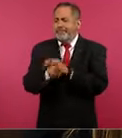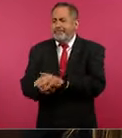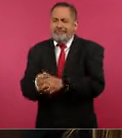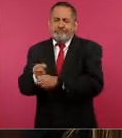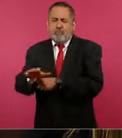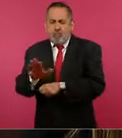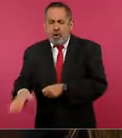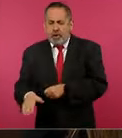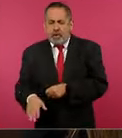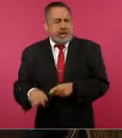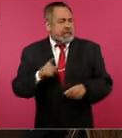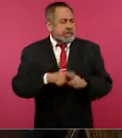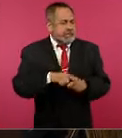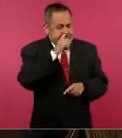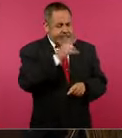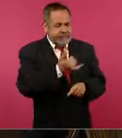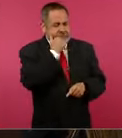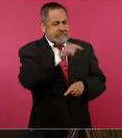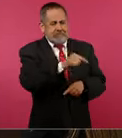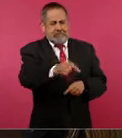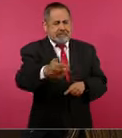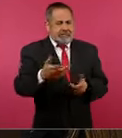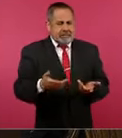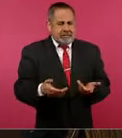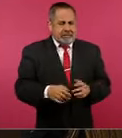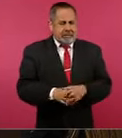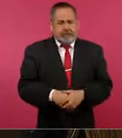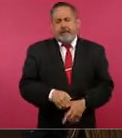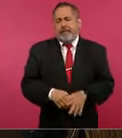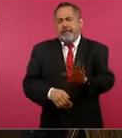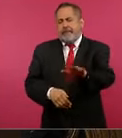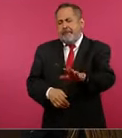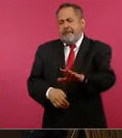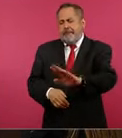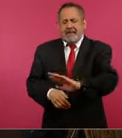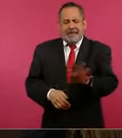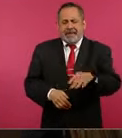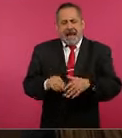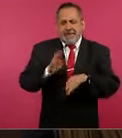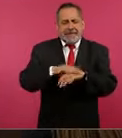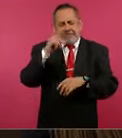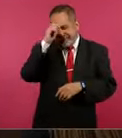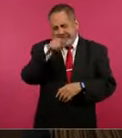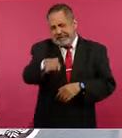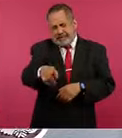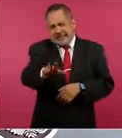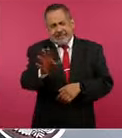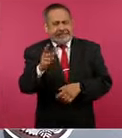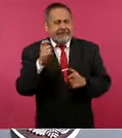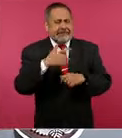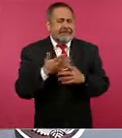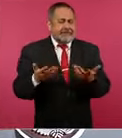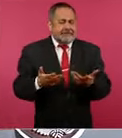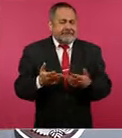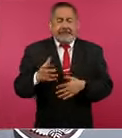autoridad en este análisis que hacen, donde ustedes hacen eso un minuto ya a minuto? Más difícil, porque